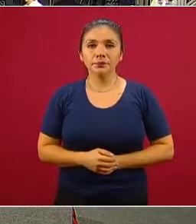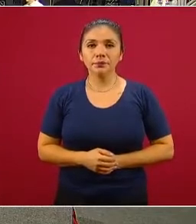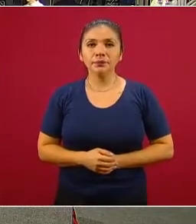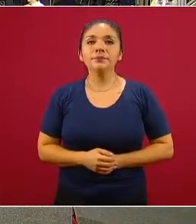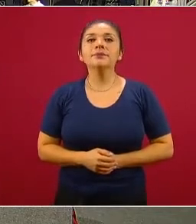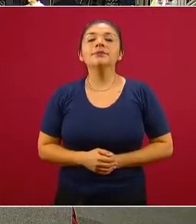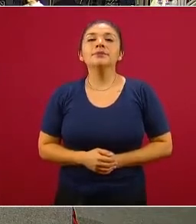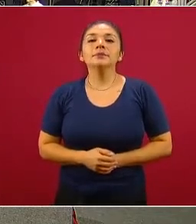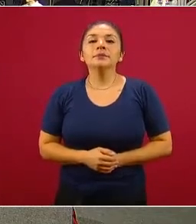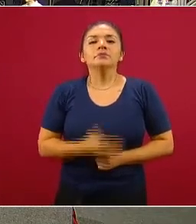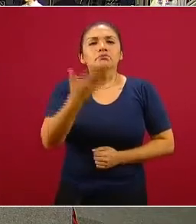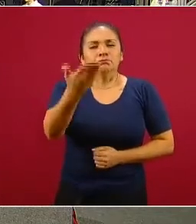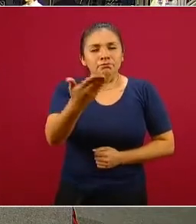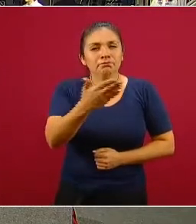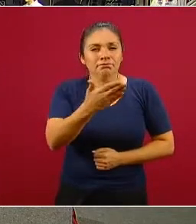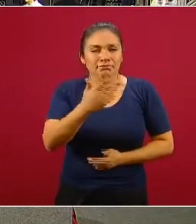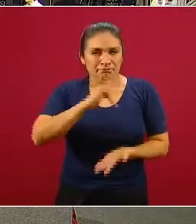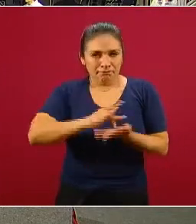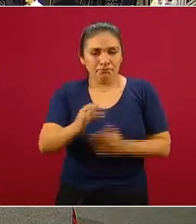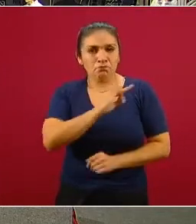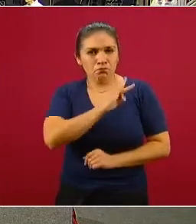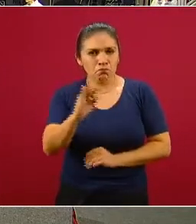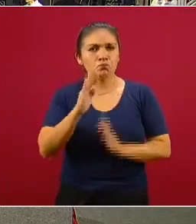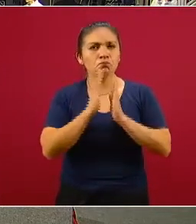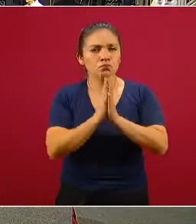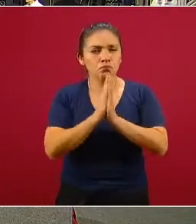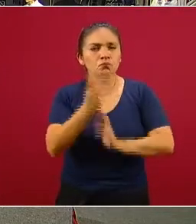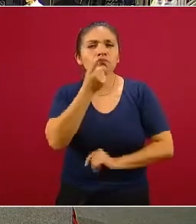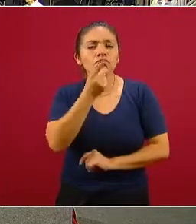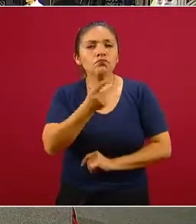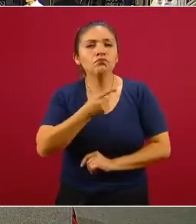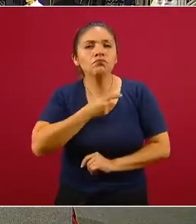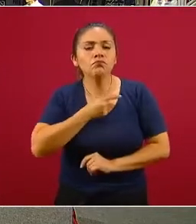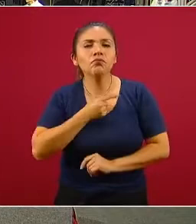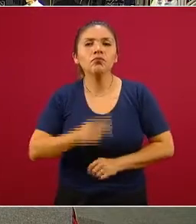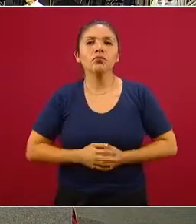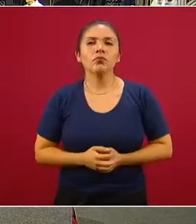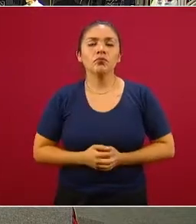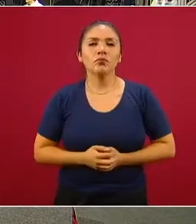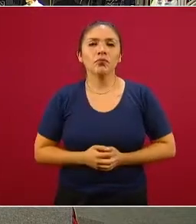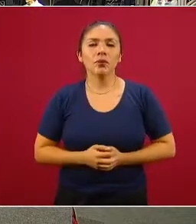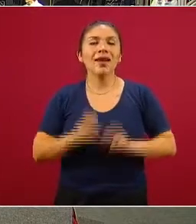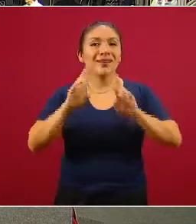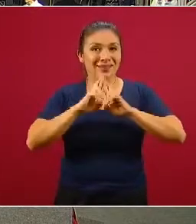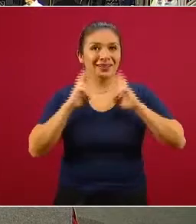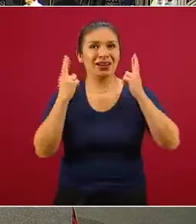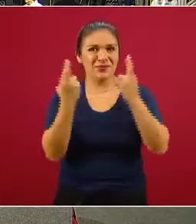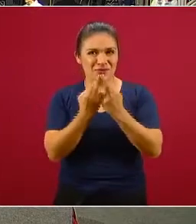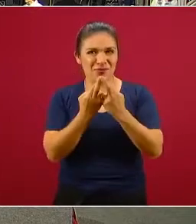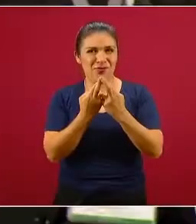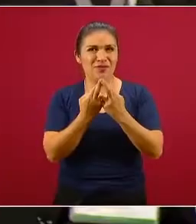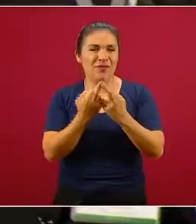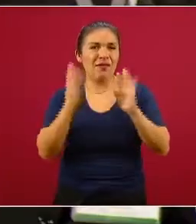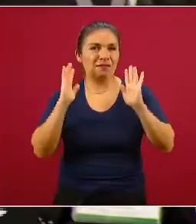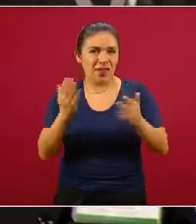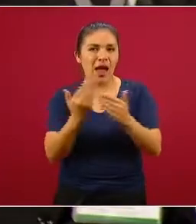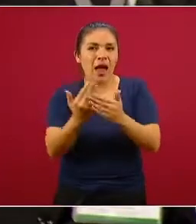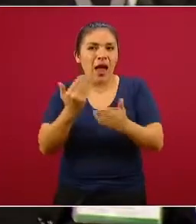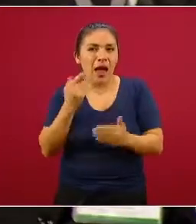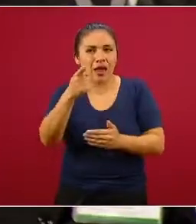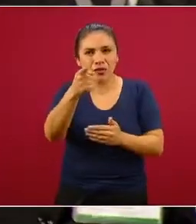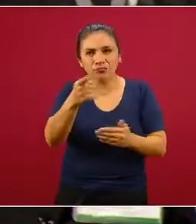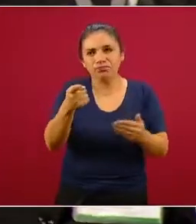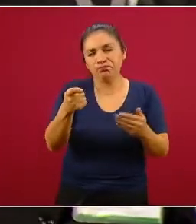Gracias, qué amable. Doctor, bueno, pues si puede comentarnos, por favor, acerca de esta reunión, más de esta reunión que